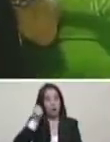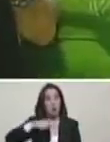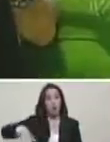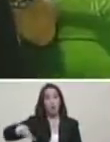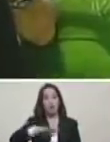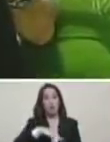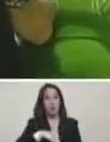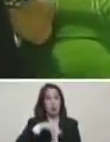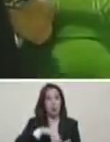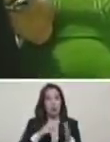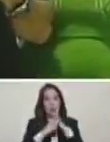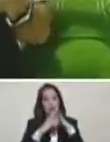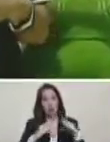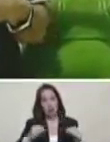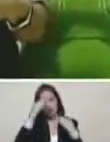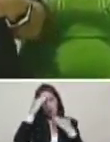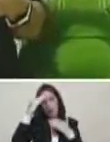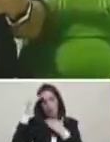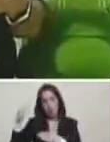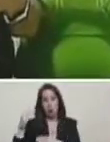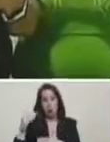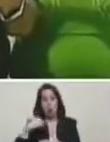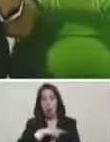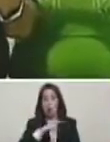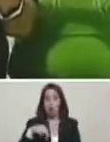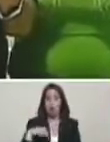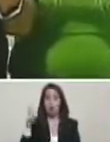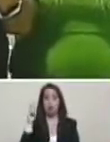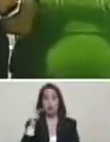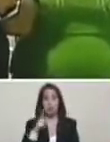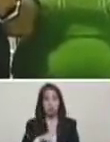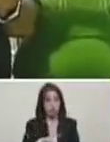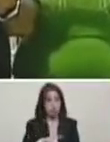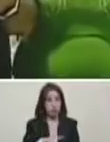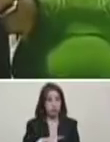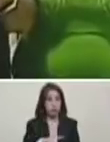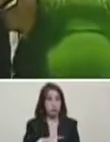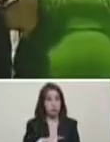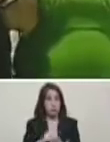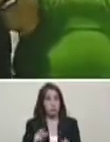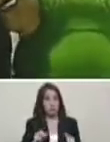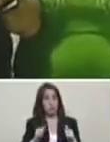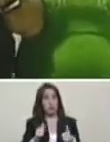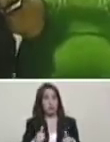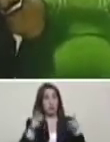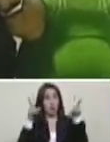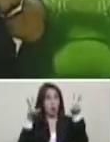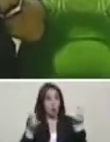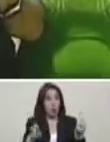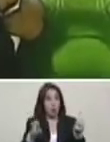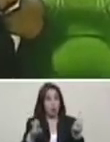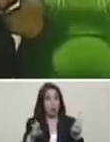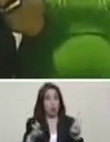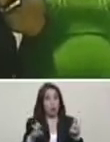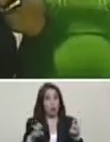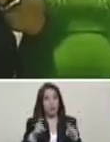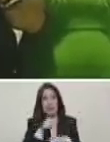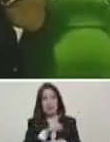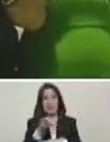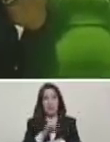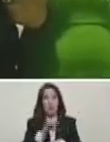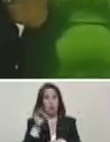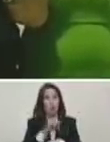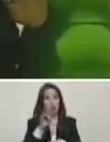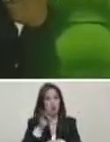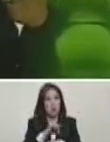toda Venezuela. Nos encontramos hoy en la inauguración, en puesta en funcionamiento 100%